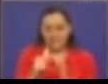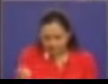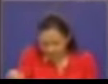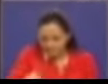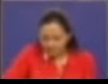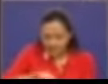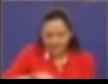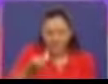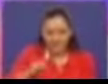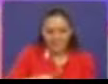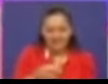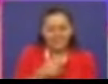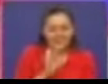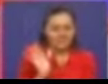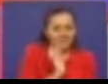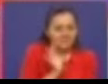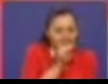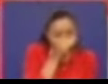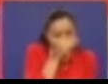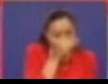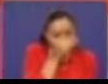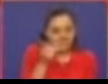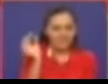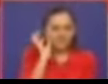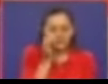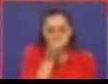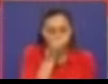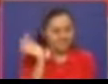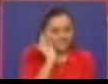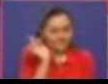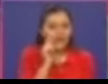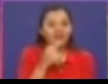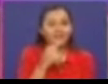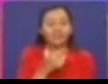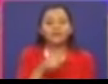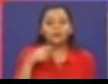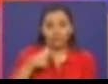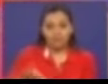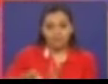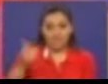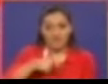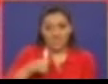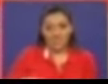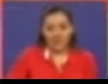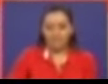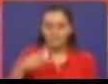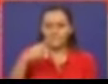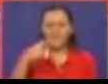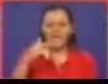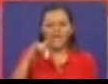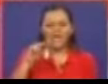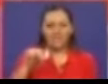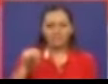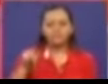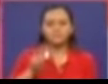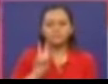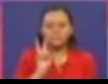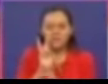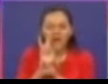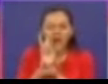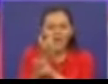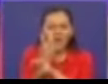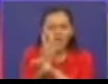de chontacuro. En Pekín yo comí pincho de alacranes. Delicioso.